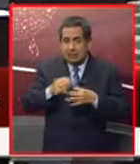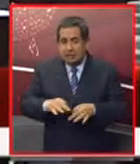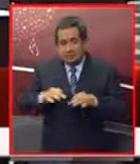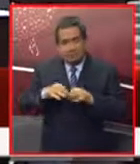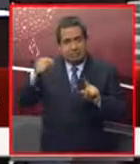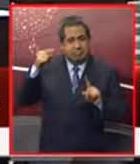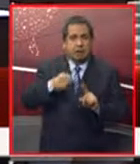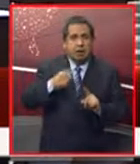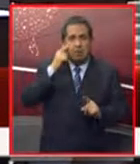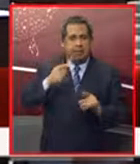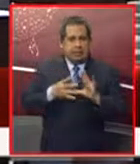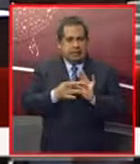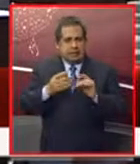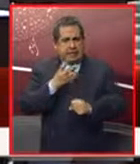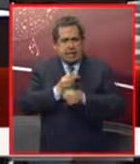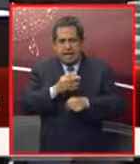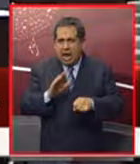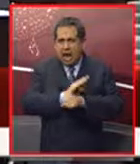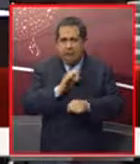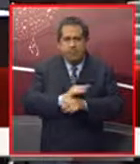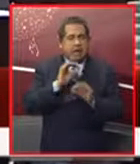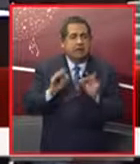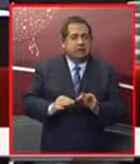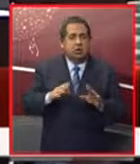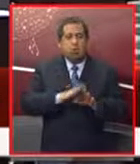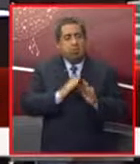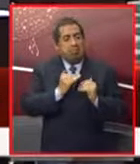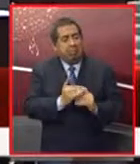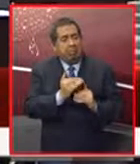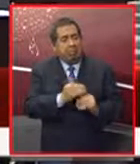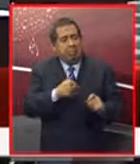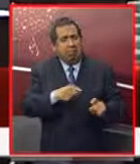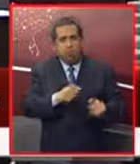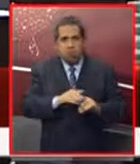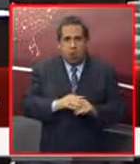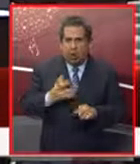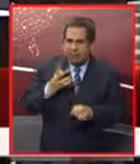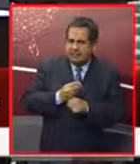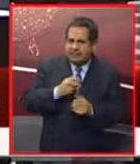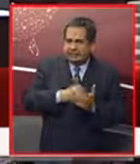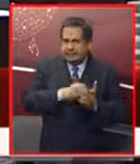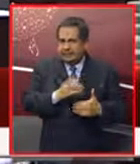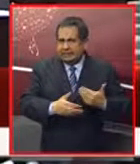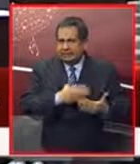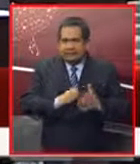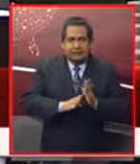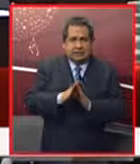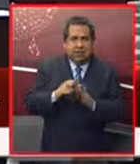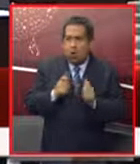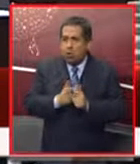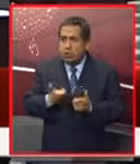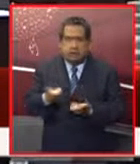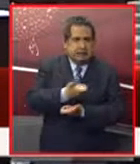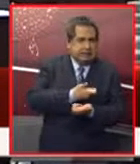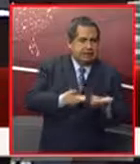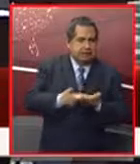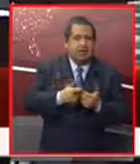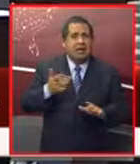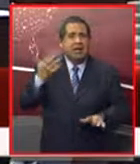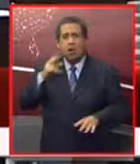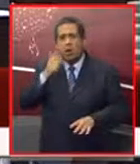que modifiquen el modelo económico de estancamiento, estabilizador con concentración de ingresos que hemos padecido